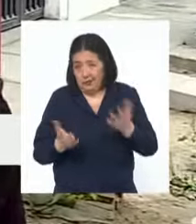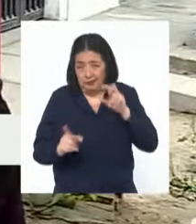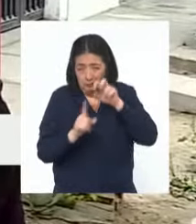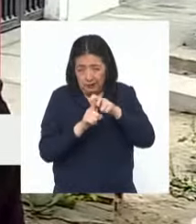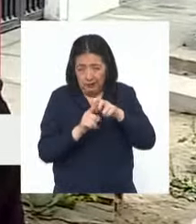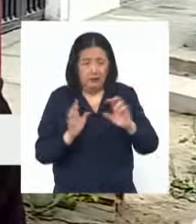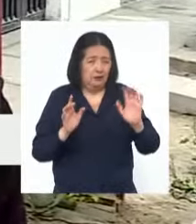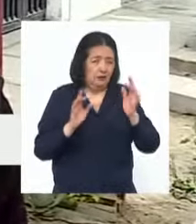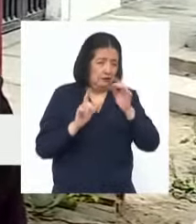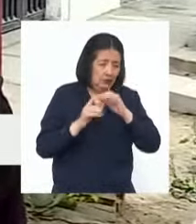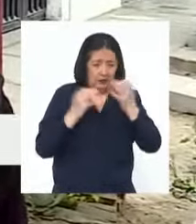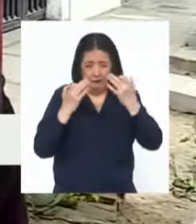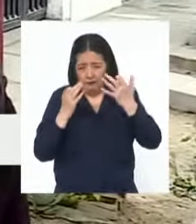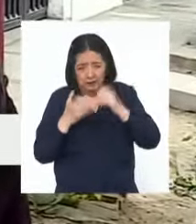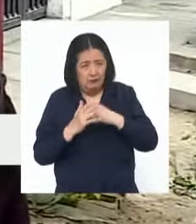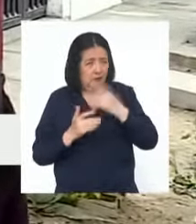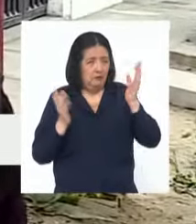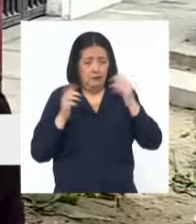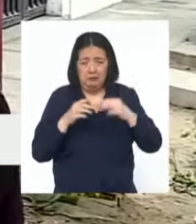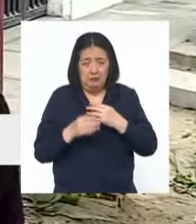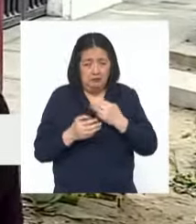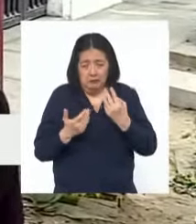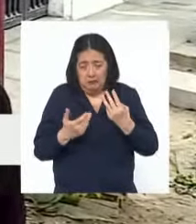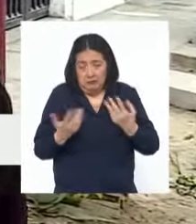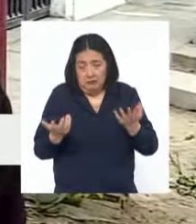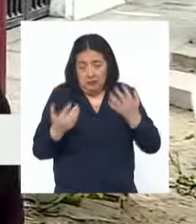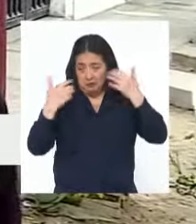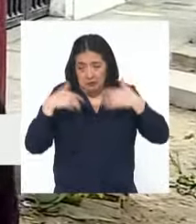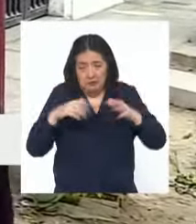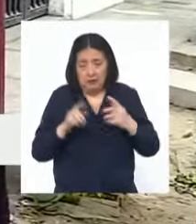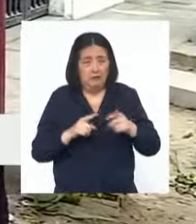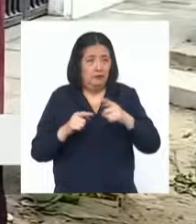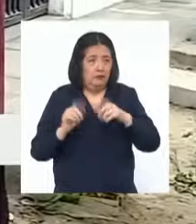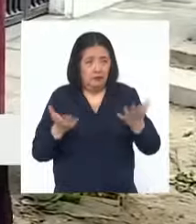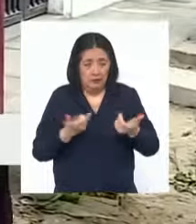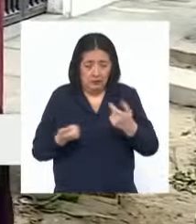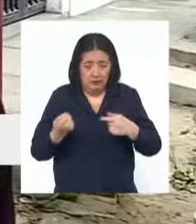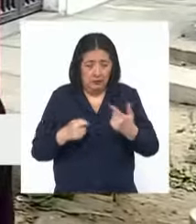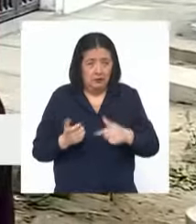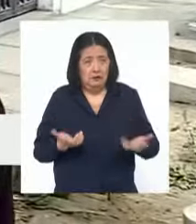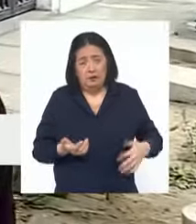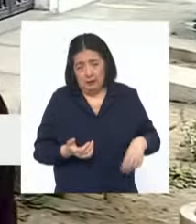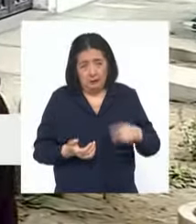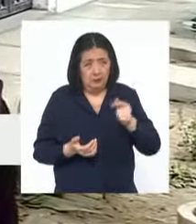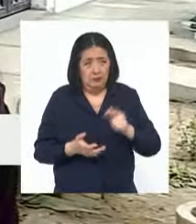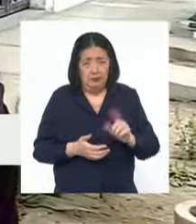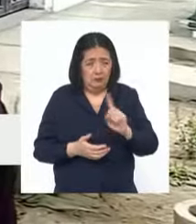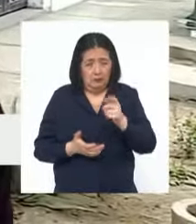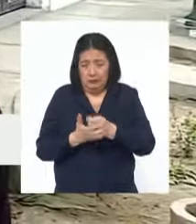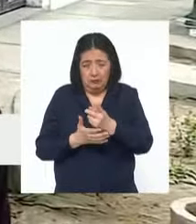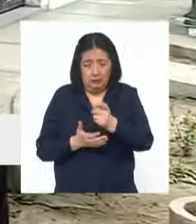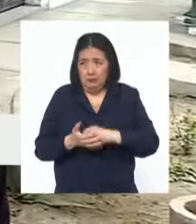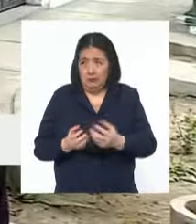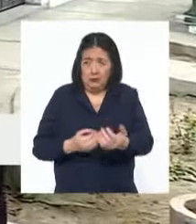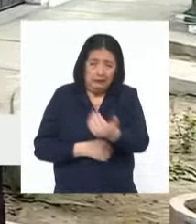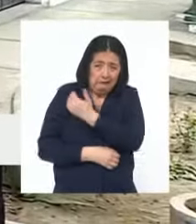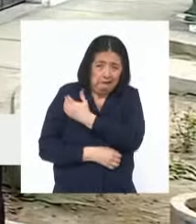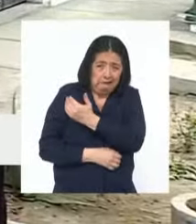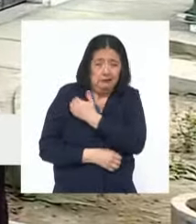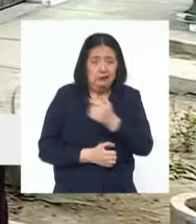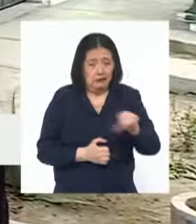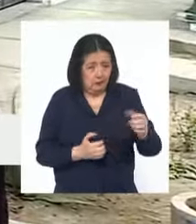redes sociales, en Facebook, en Mercado Libre o en otras páginas donde pueden vender a mi Marianito, por favor, no lo compren, darme aviso, ahí